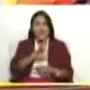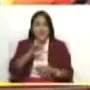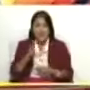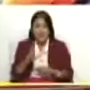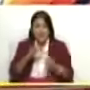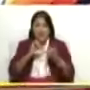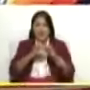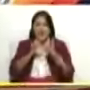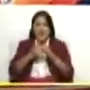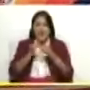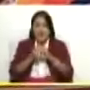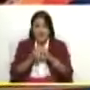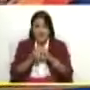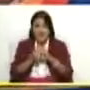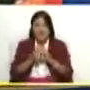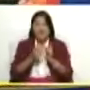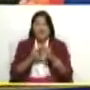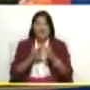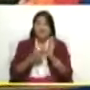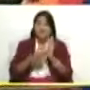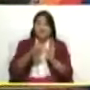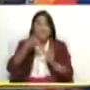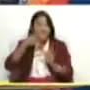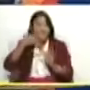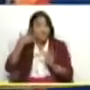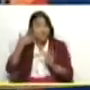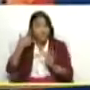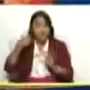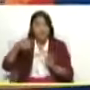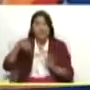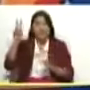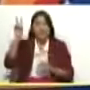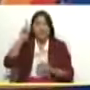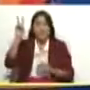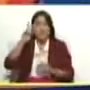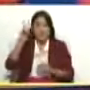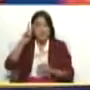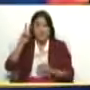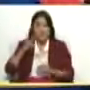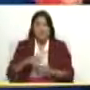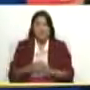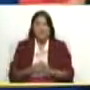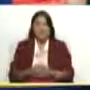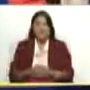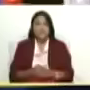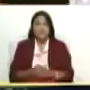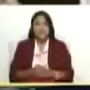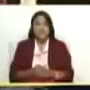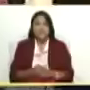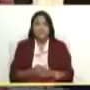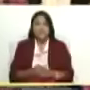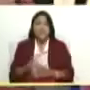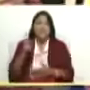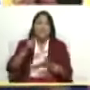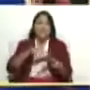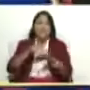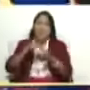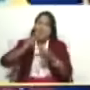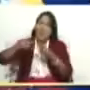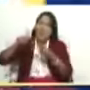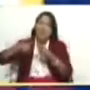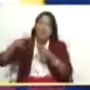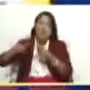modalidades deportivas dejando en alto a la generación de oro que superó su participación en otras competiciones